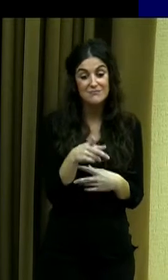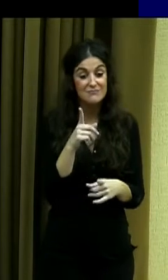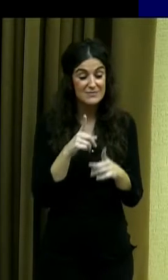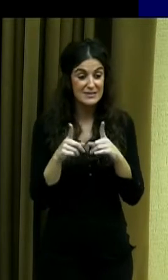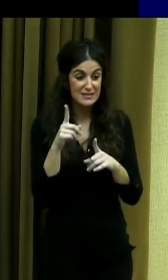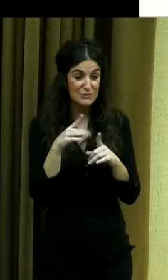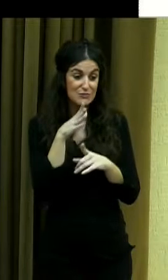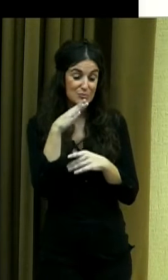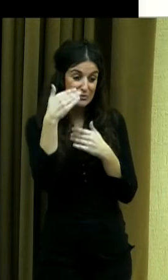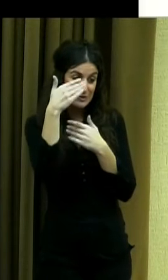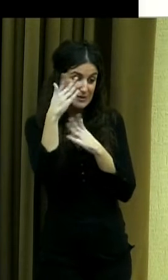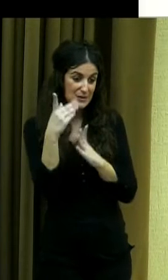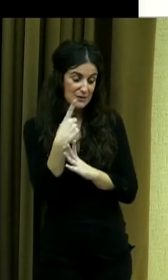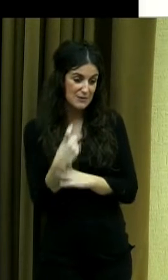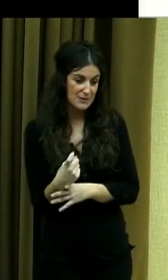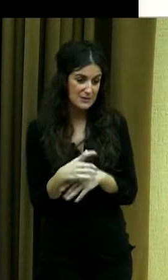déficit de atención.